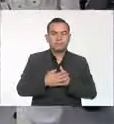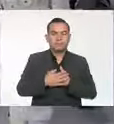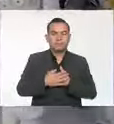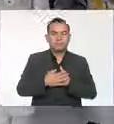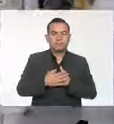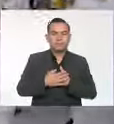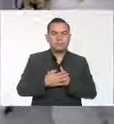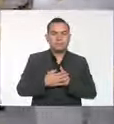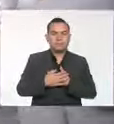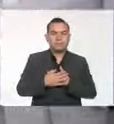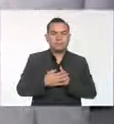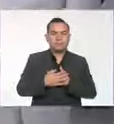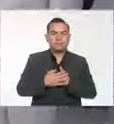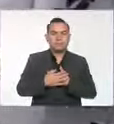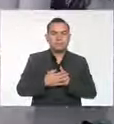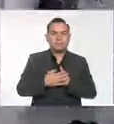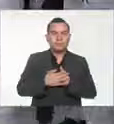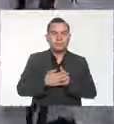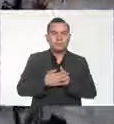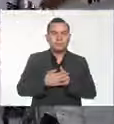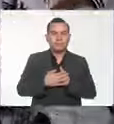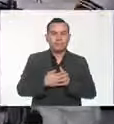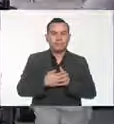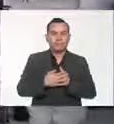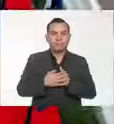¡Descansen! ¡Arr!